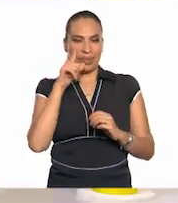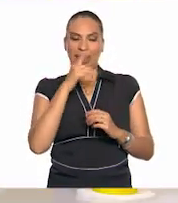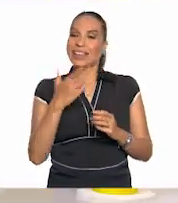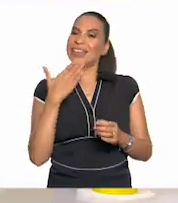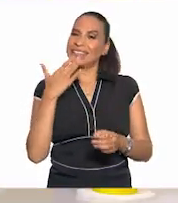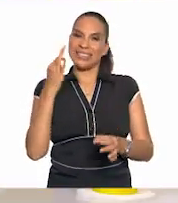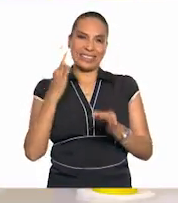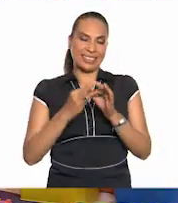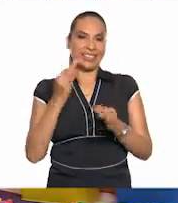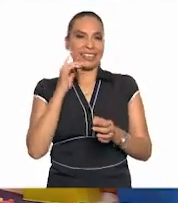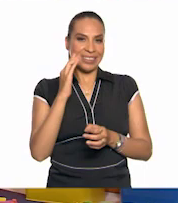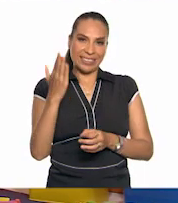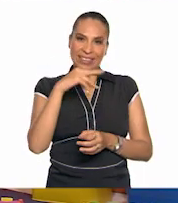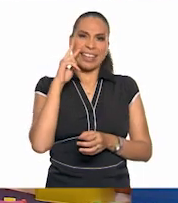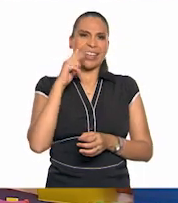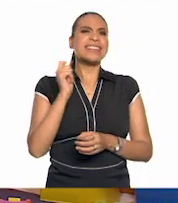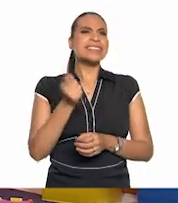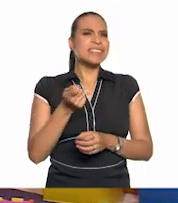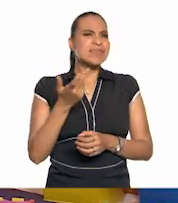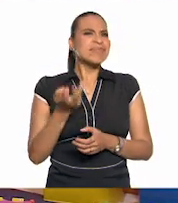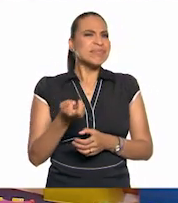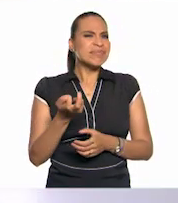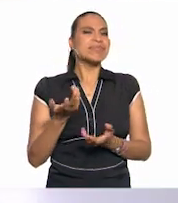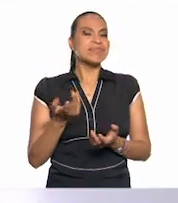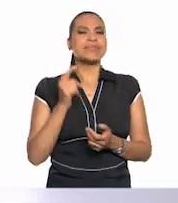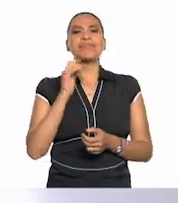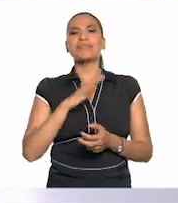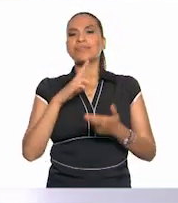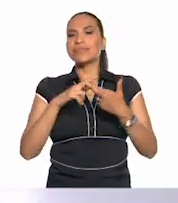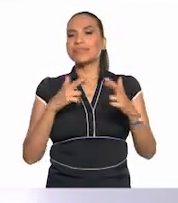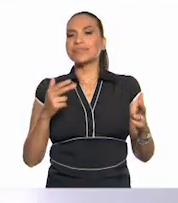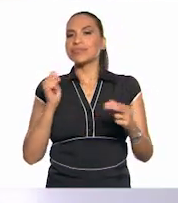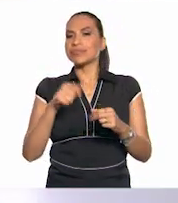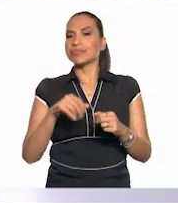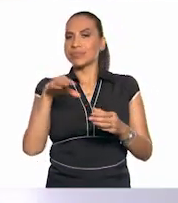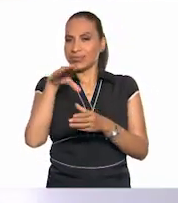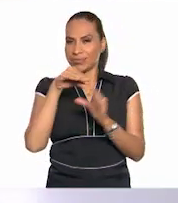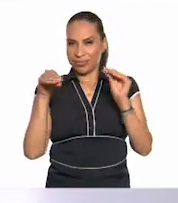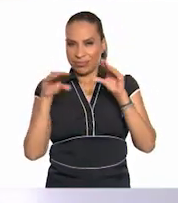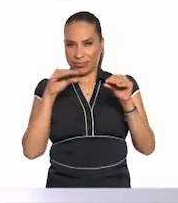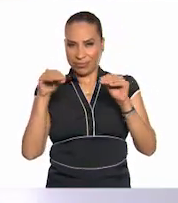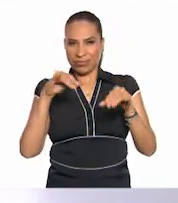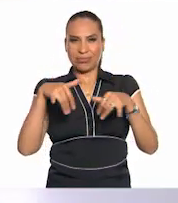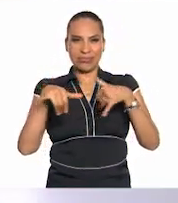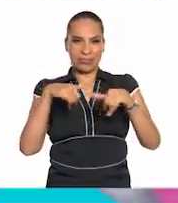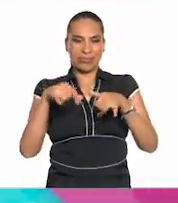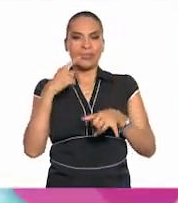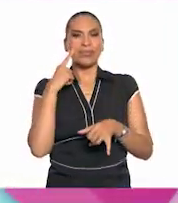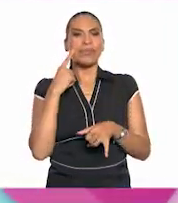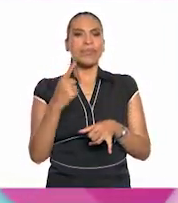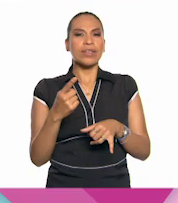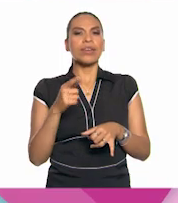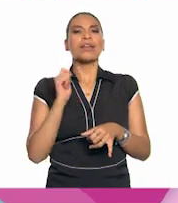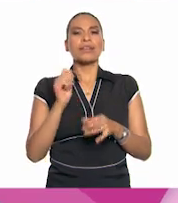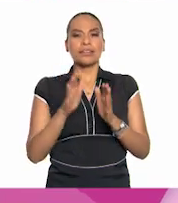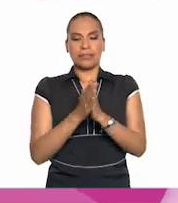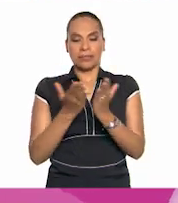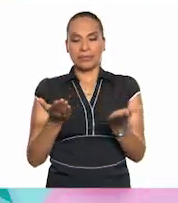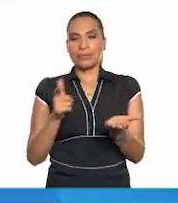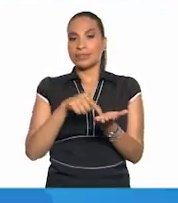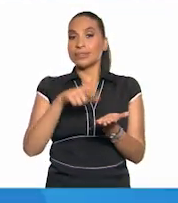¡Perfecto! Sí. ¿Me acompañan a descubrir de qué se trata? Sí, ¿y qué relación tiene con el títere? Sí. Localicen su